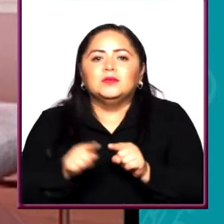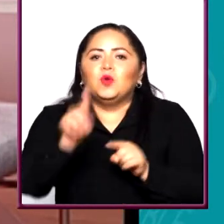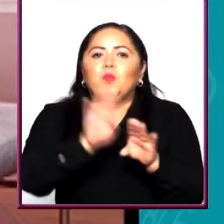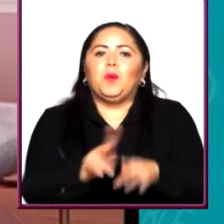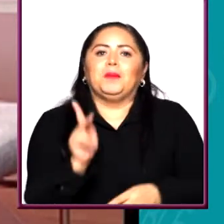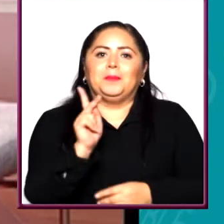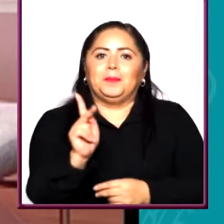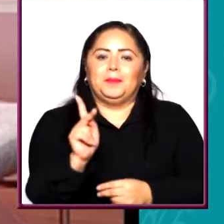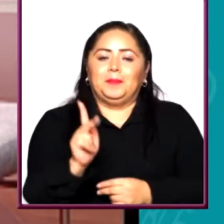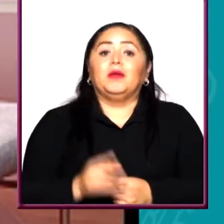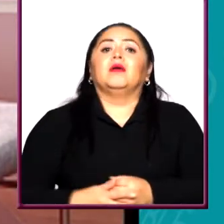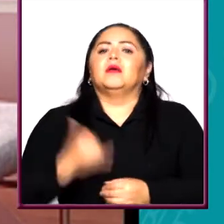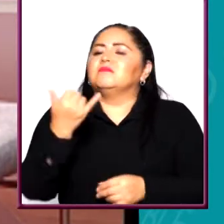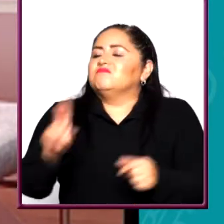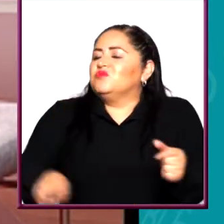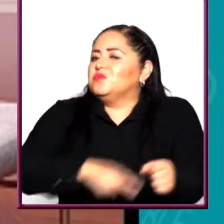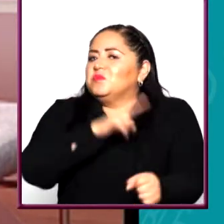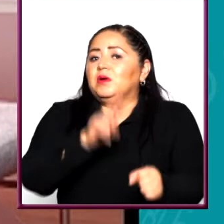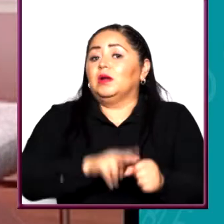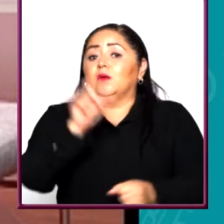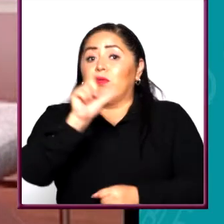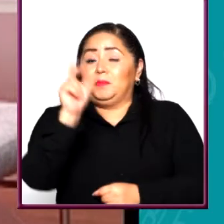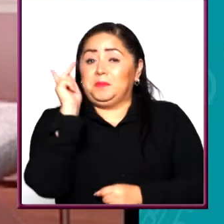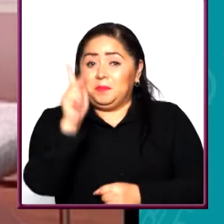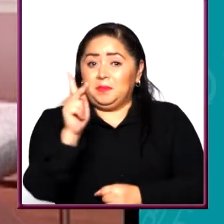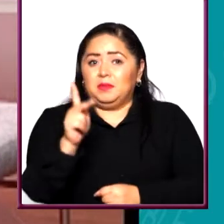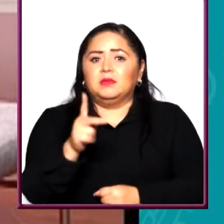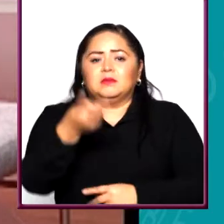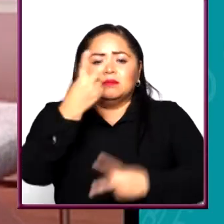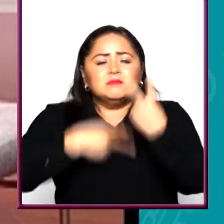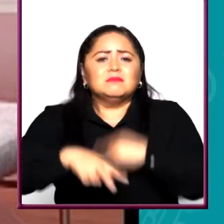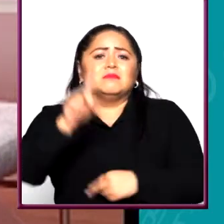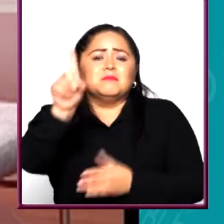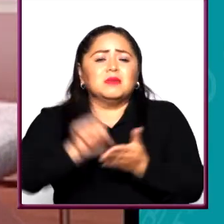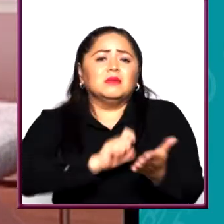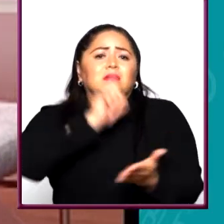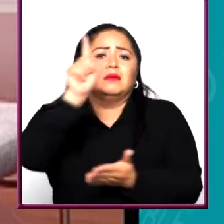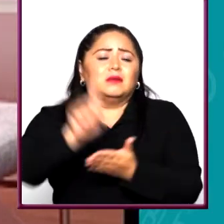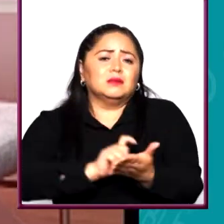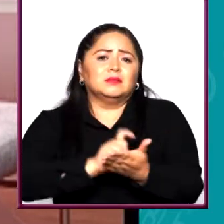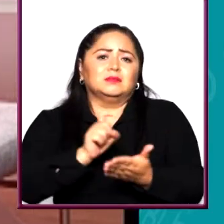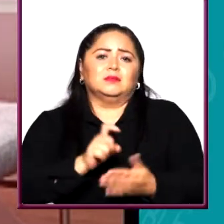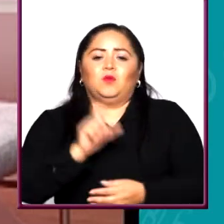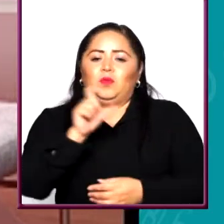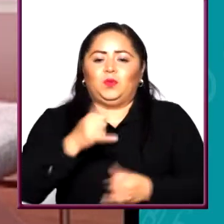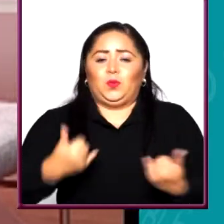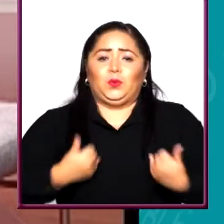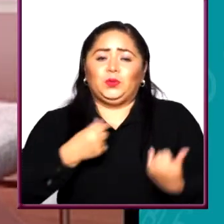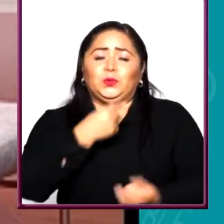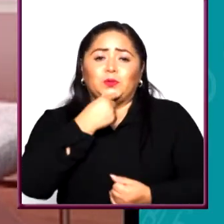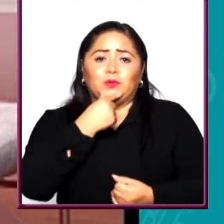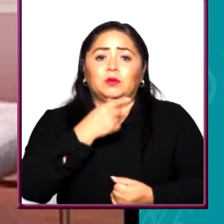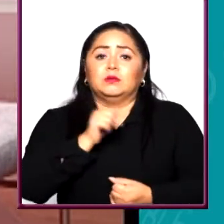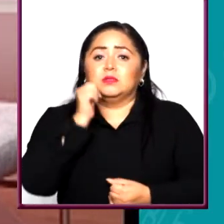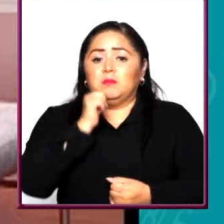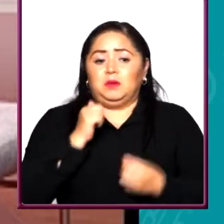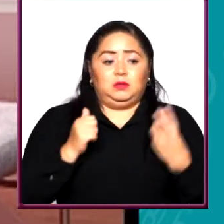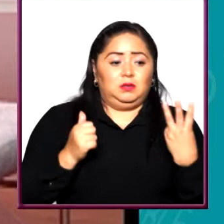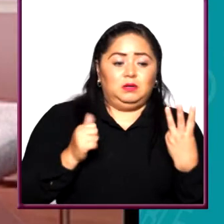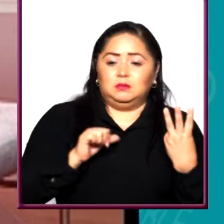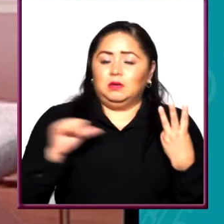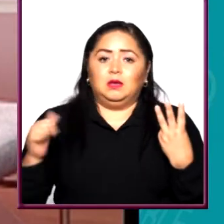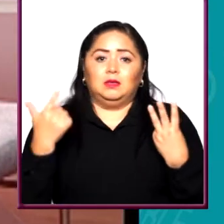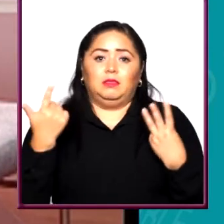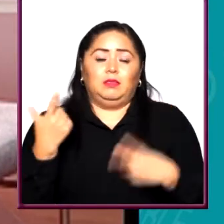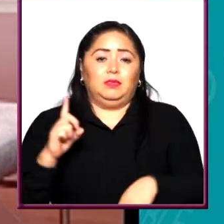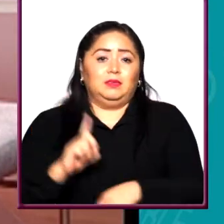como sangrado. Lo normal es que la menstruación se presente cada mes a partir de la pubertad y generalmente dura entre 3